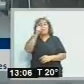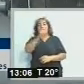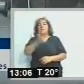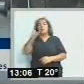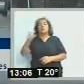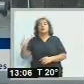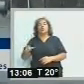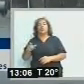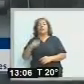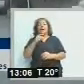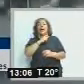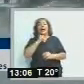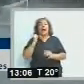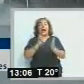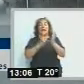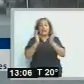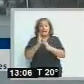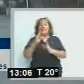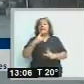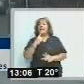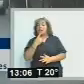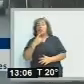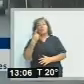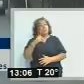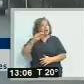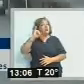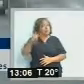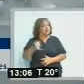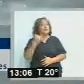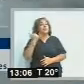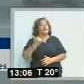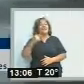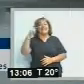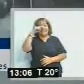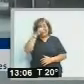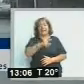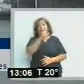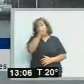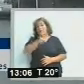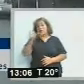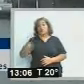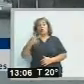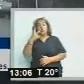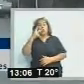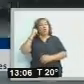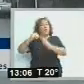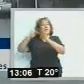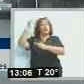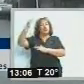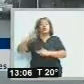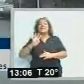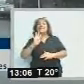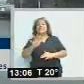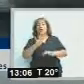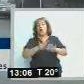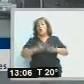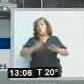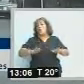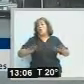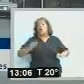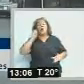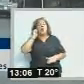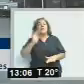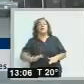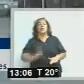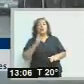Hoy por hoy ya no hay vecinos de capital, pero sí continuaban en estos momentos 7 personas, de los cuales 2 mayores y 5 menores, residiendo o alojados